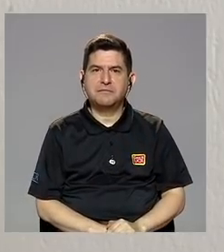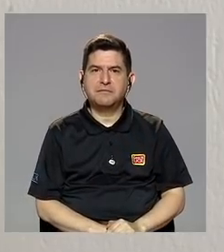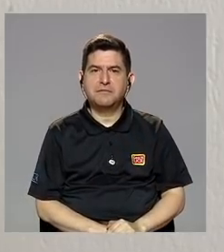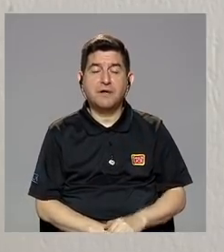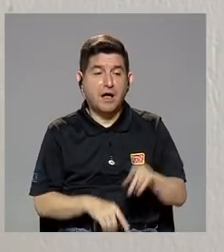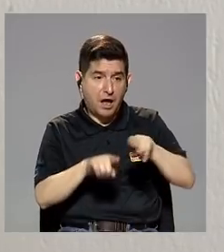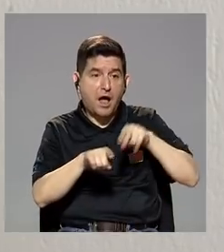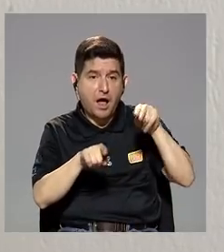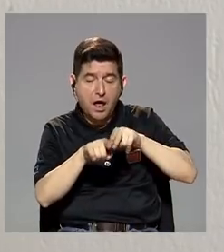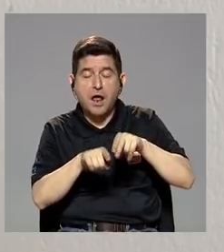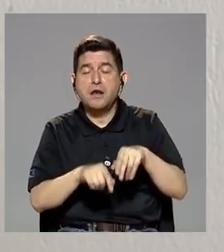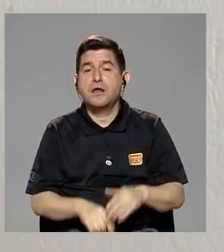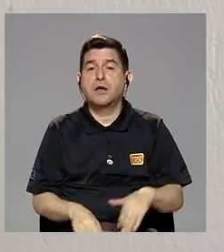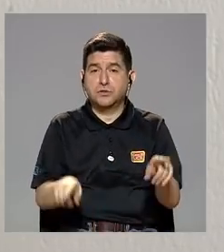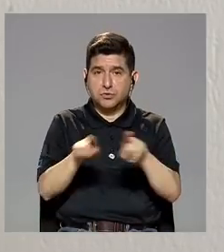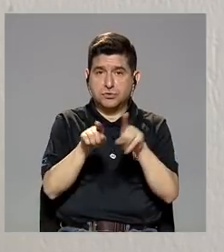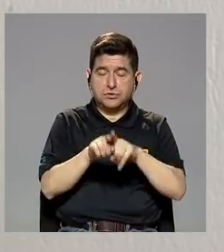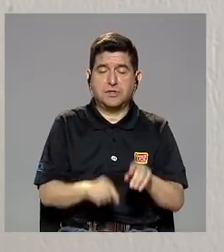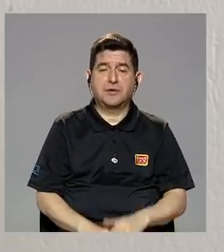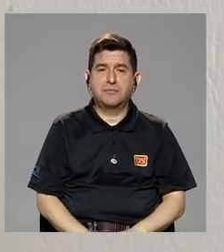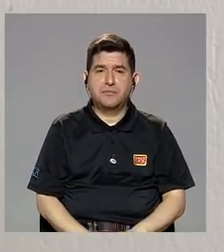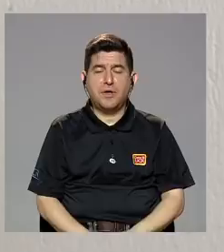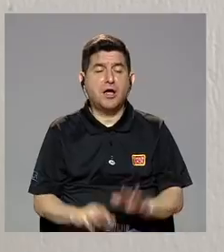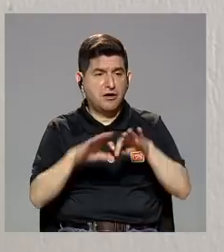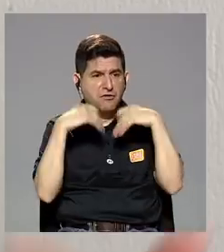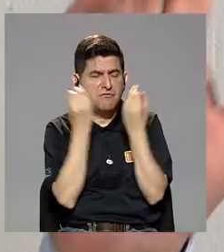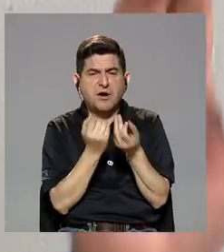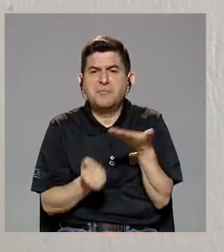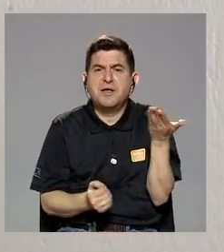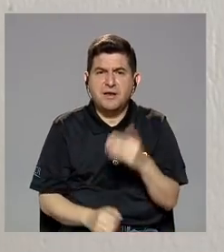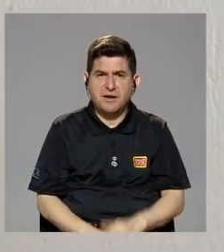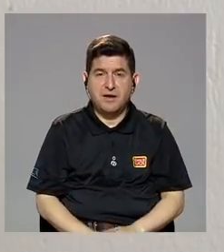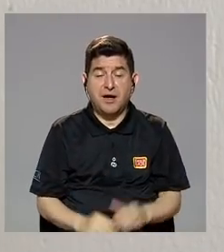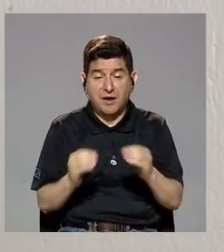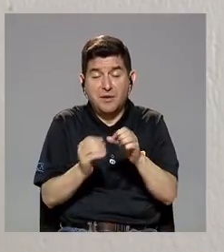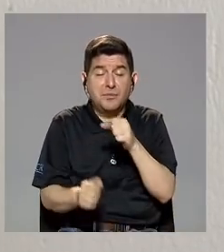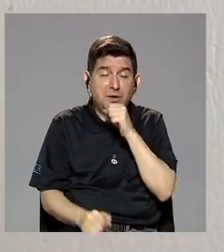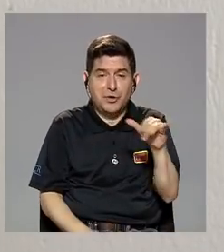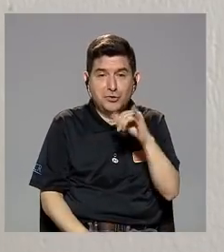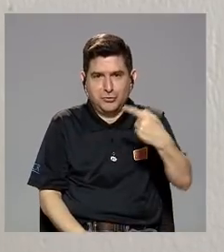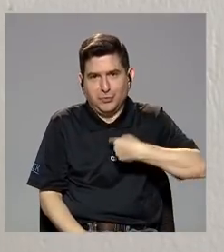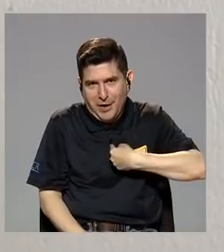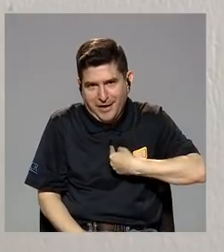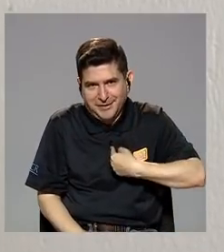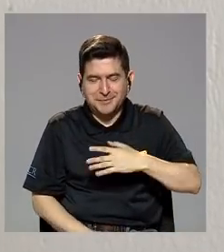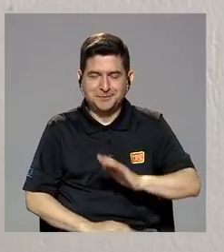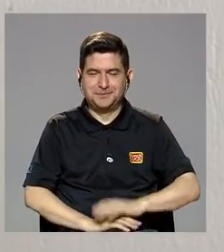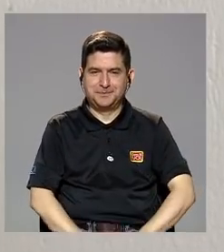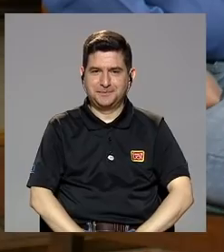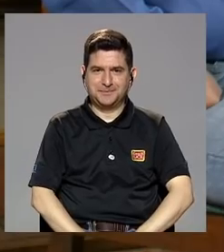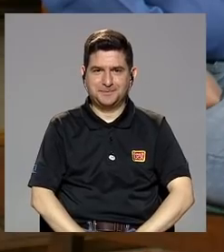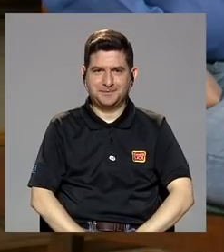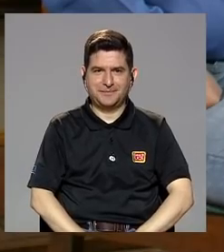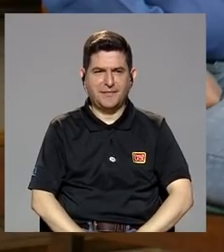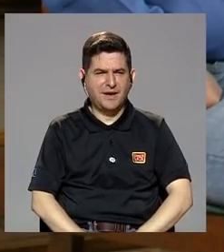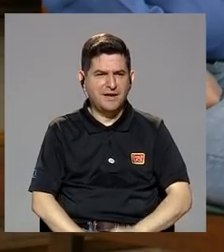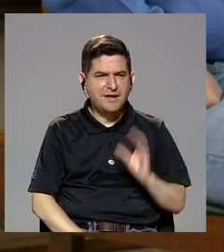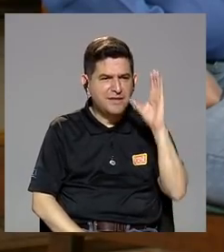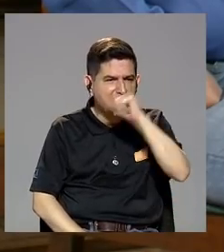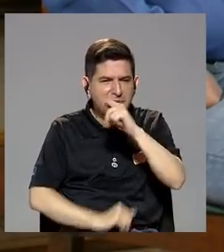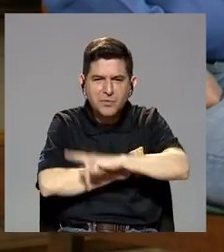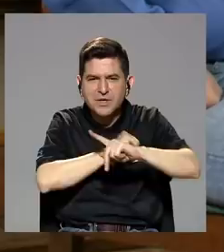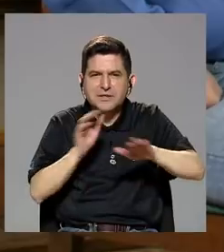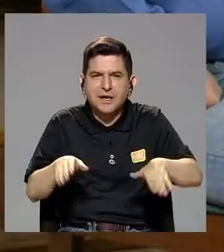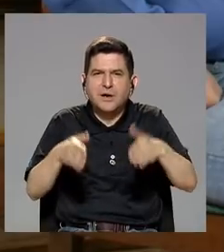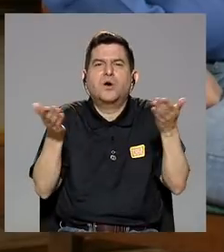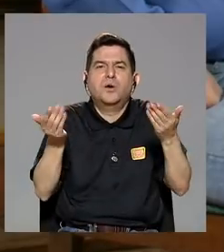nieto también ver cómo estaban las familias de estar todo más viejos igual que yo y ver cómo estaba el